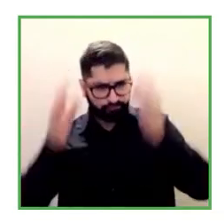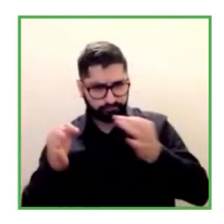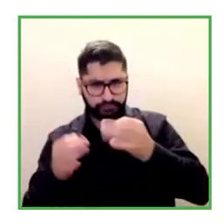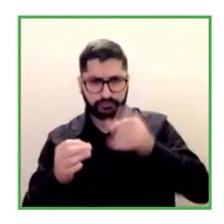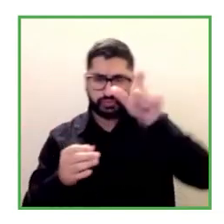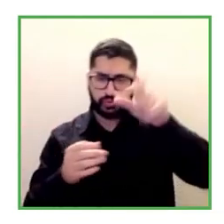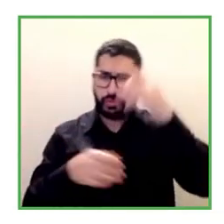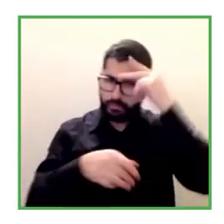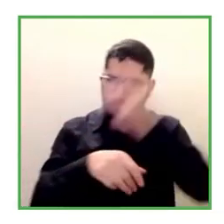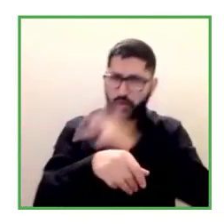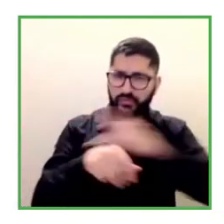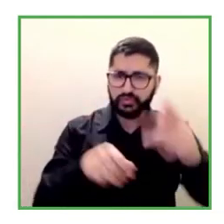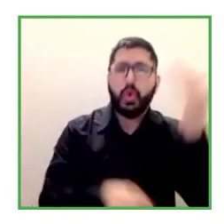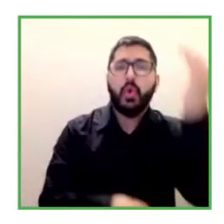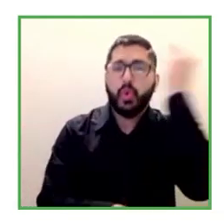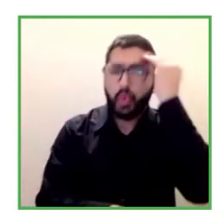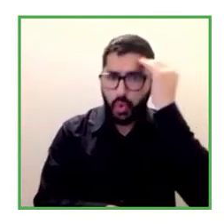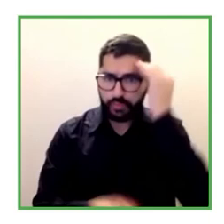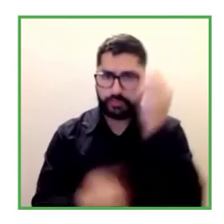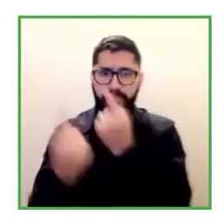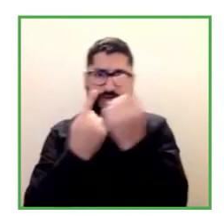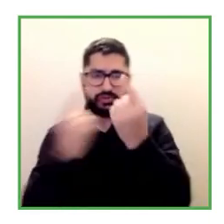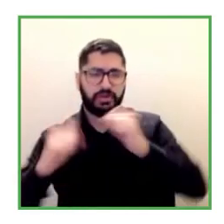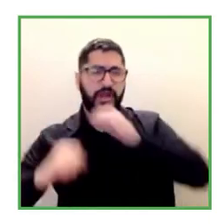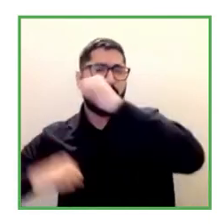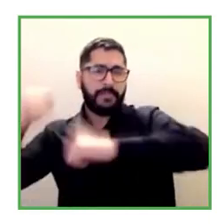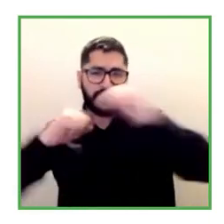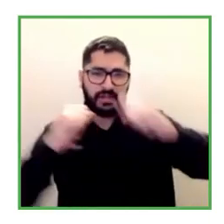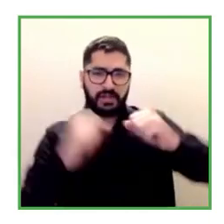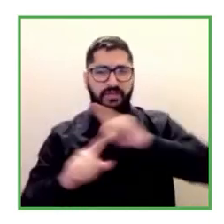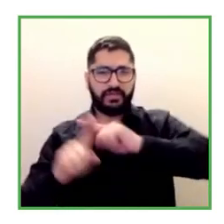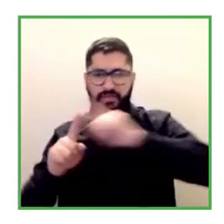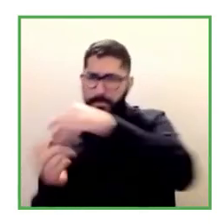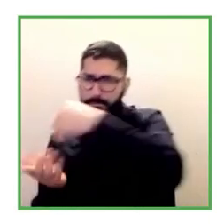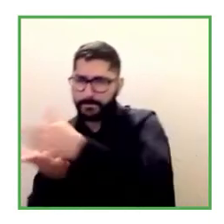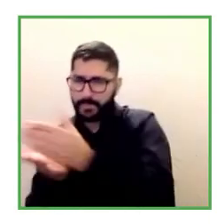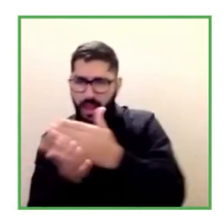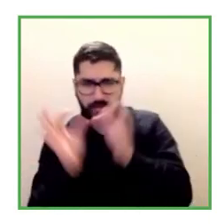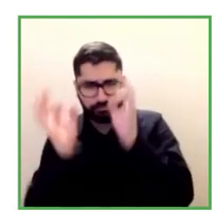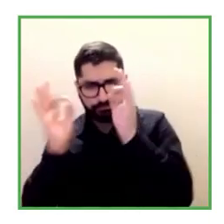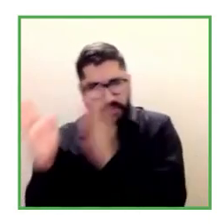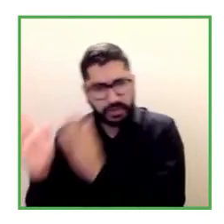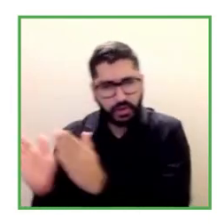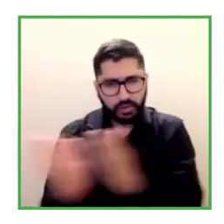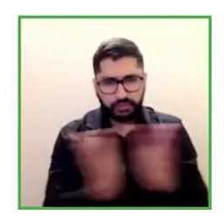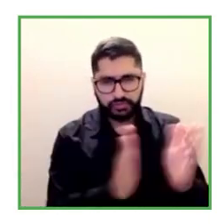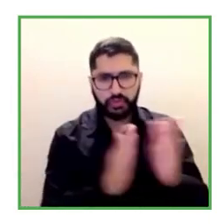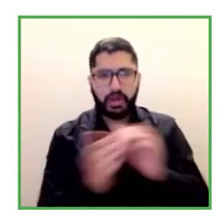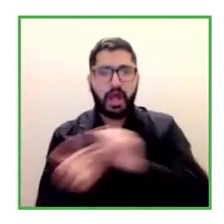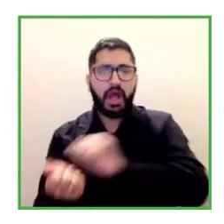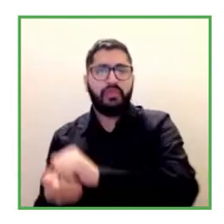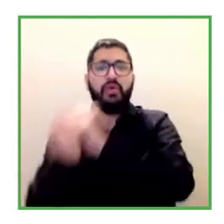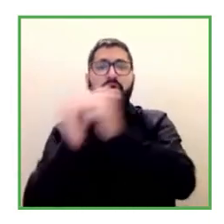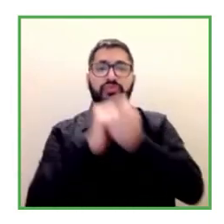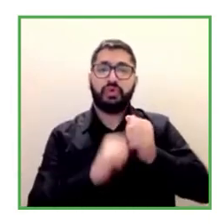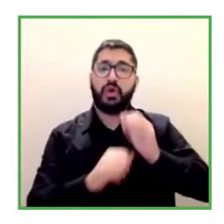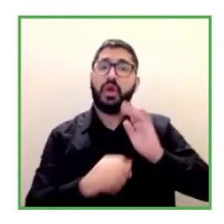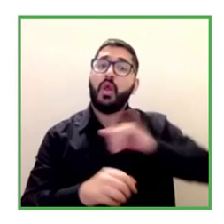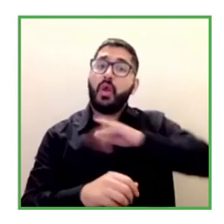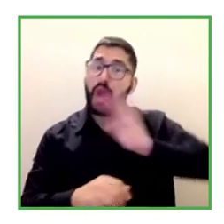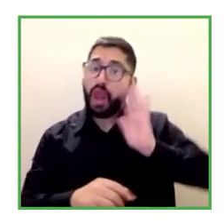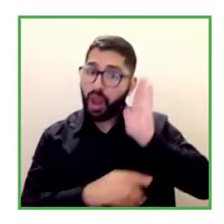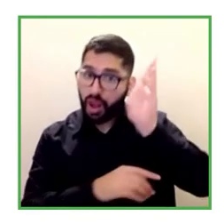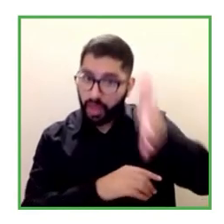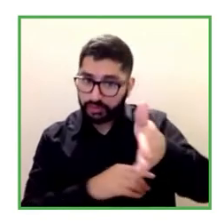de ajustes y pueda implementar de a poco ajustes razonables en los subprocesos de gestión del talento